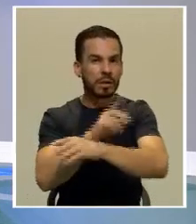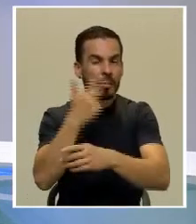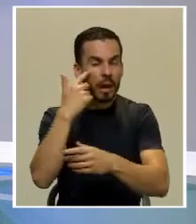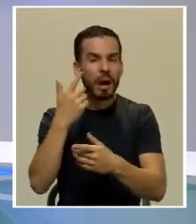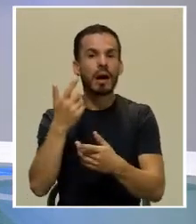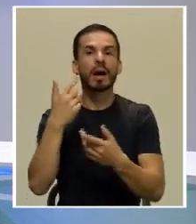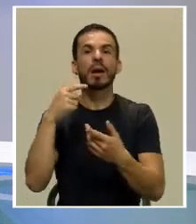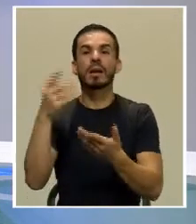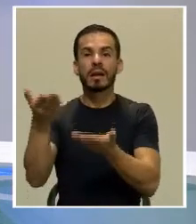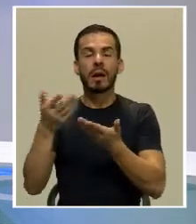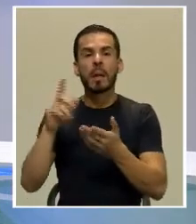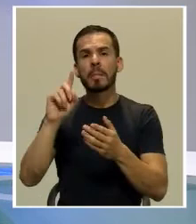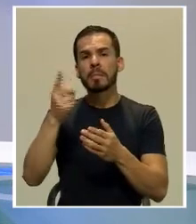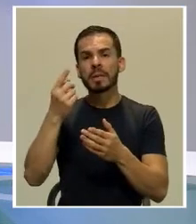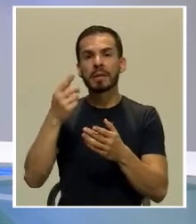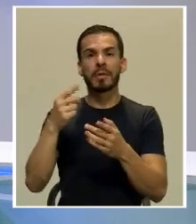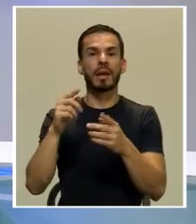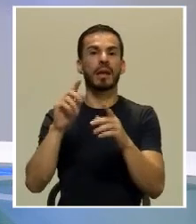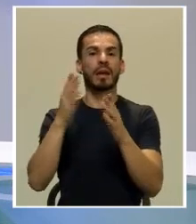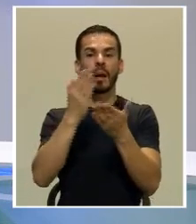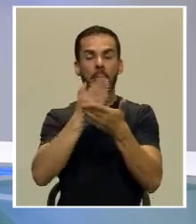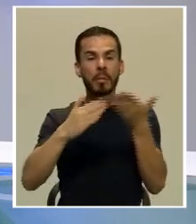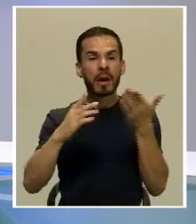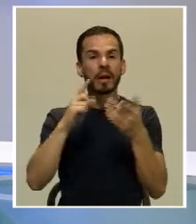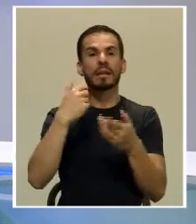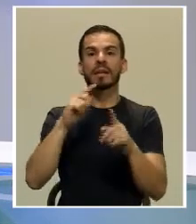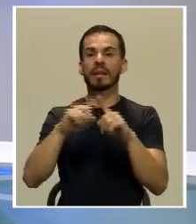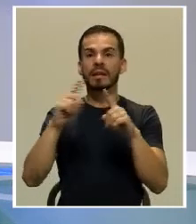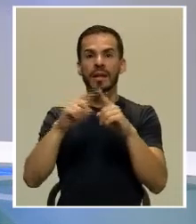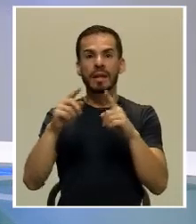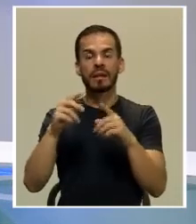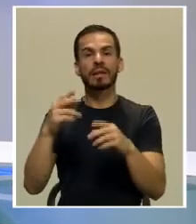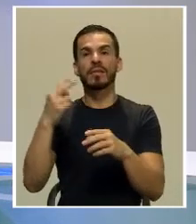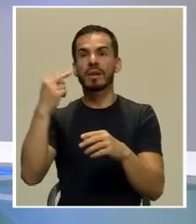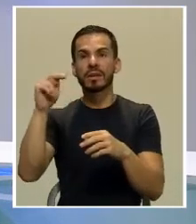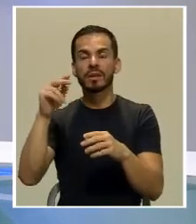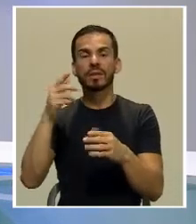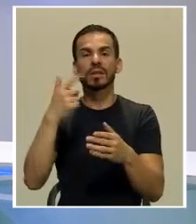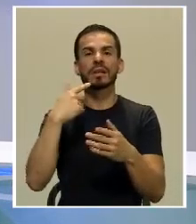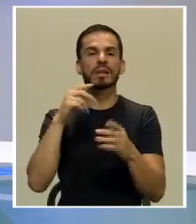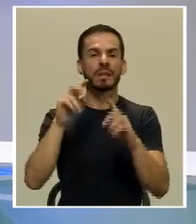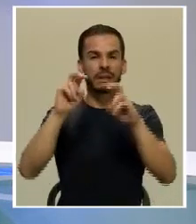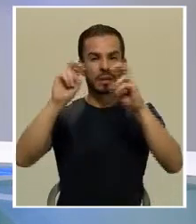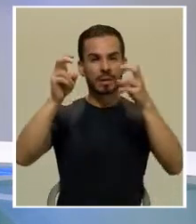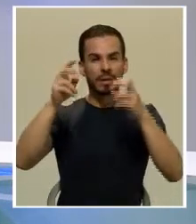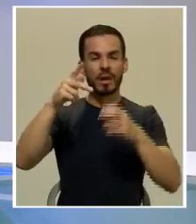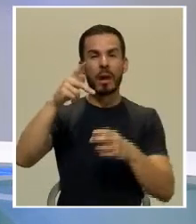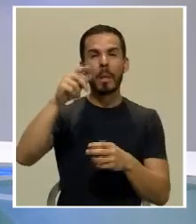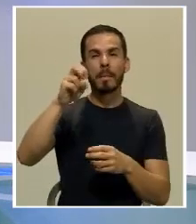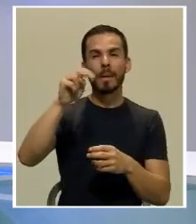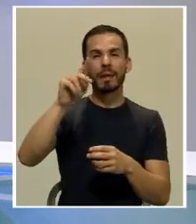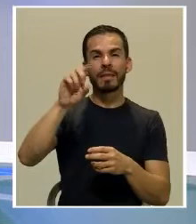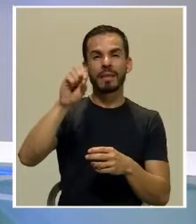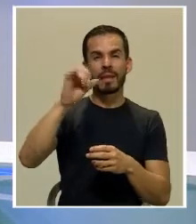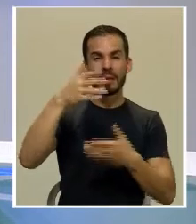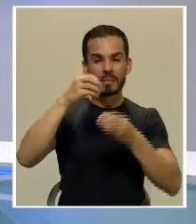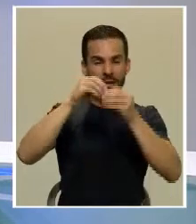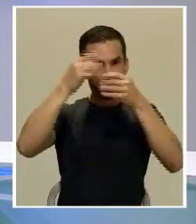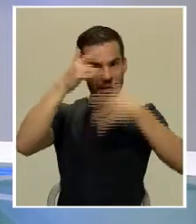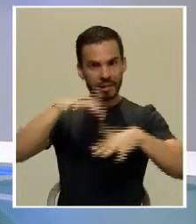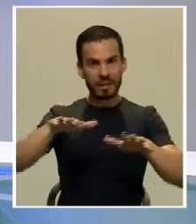nos trae la primera entrega de una serie de reportajes titulado Pandemias de Estafas.